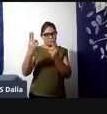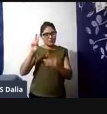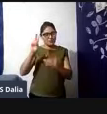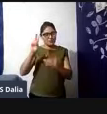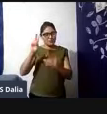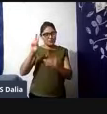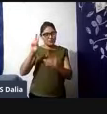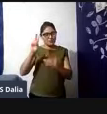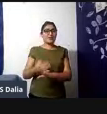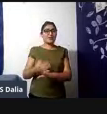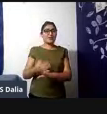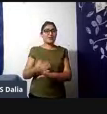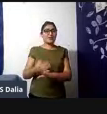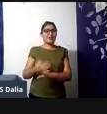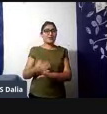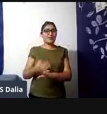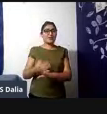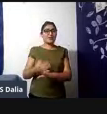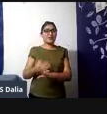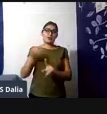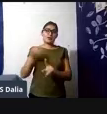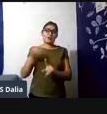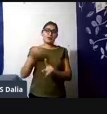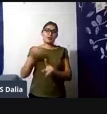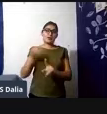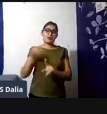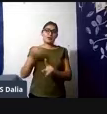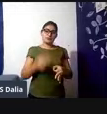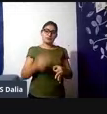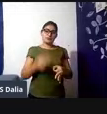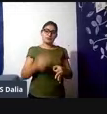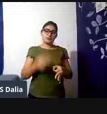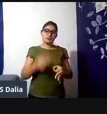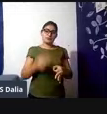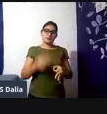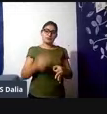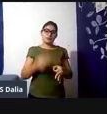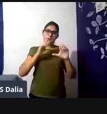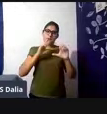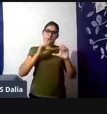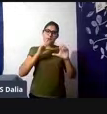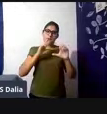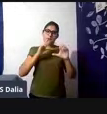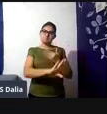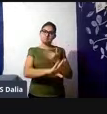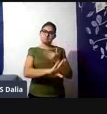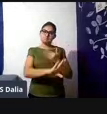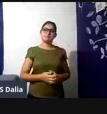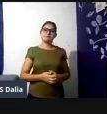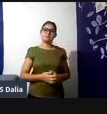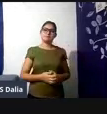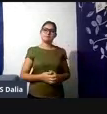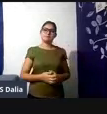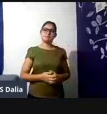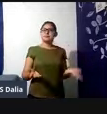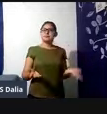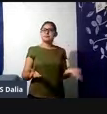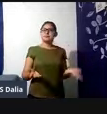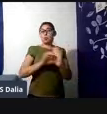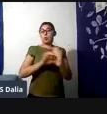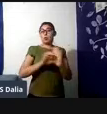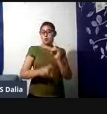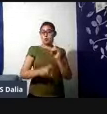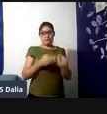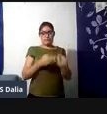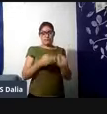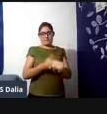evitarlo. Mentiras. Cuando uno de los hermanos pone trampas, miente, levanta falso testimonio para después acusar